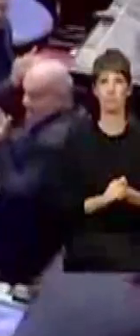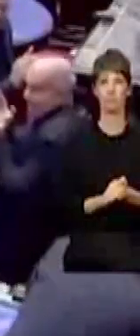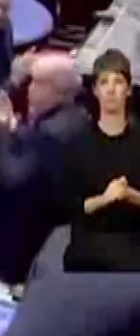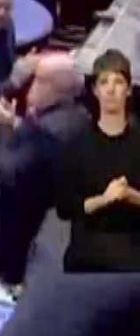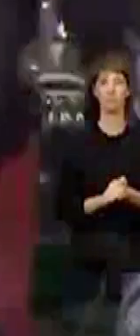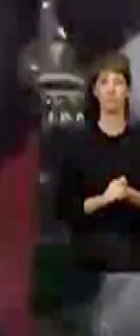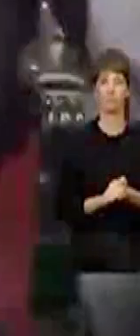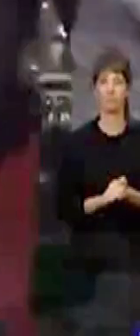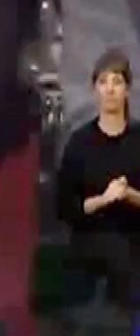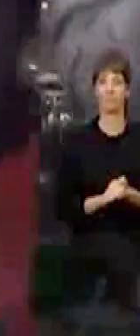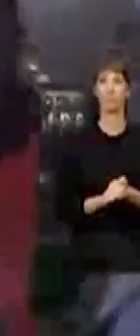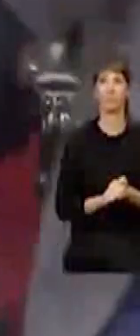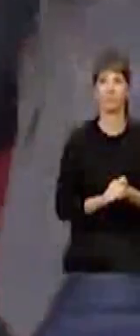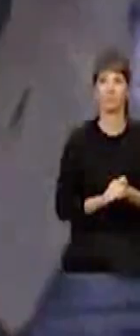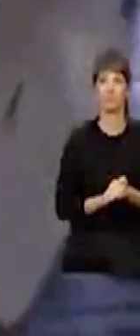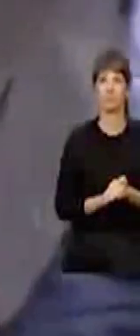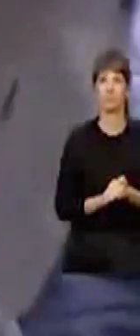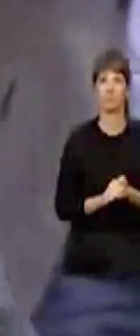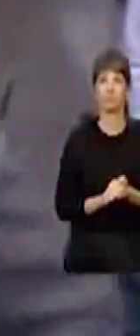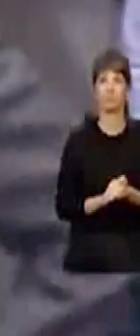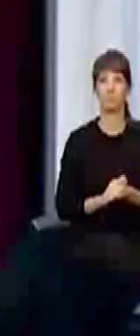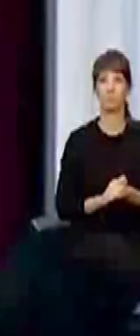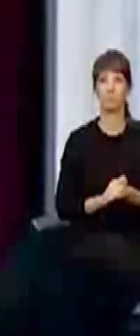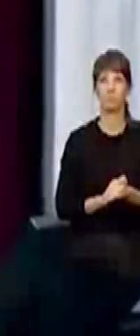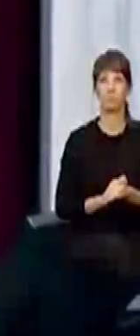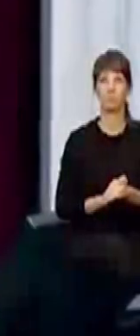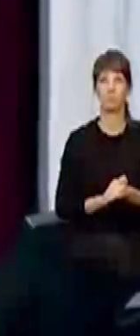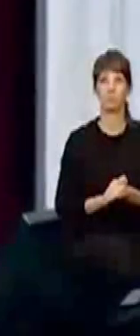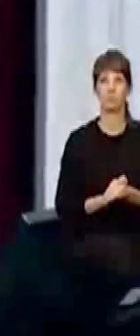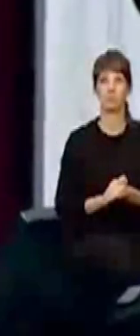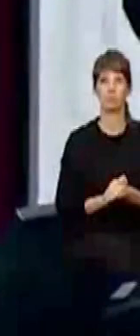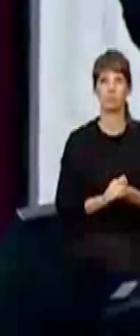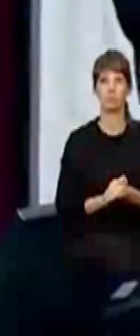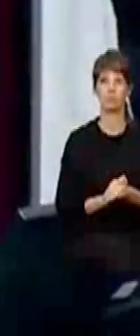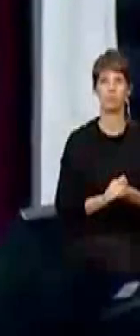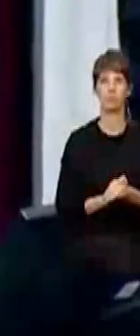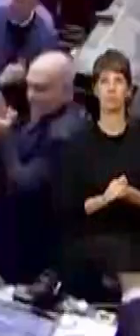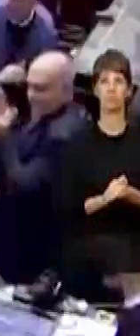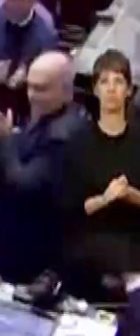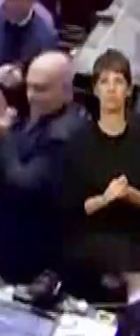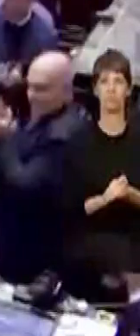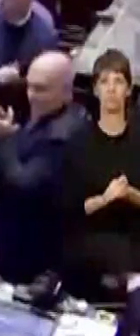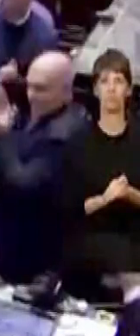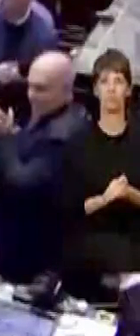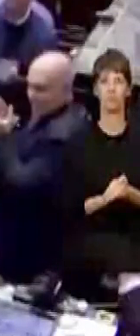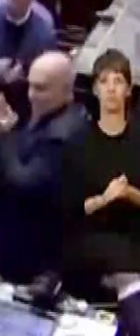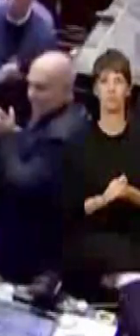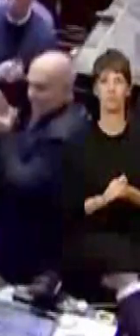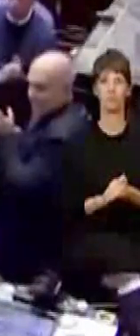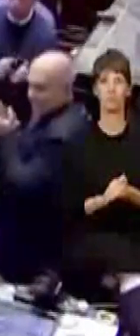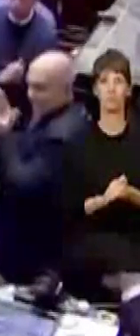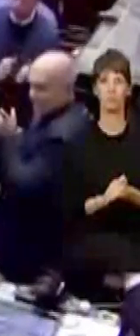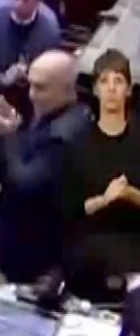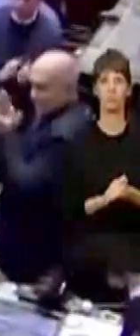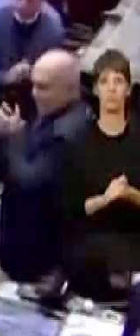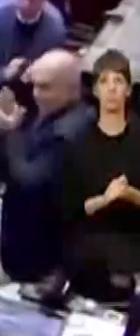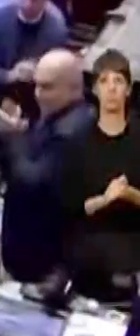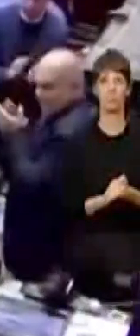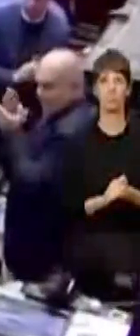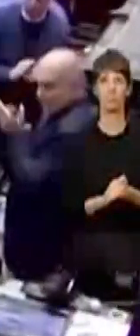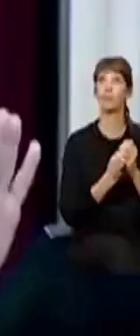Sí, de hecho. Y llegaste allí y dijiste, señores, es así, aquí estoy, lo tengo, pero estoica lo llevo. Y fuiste a trabajar,